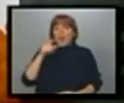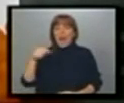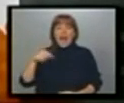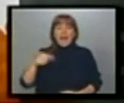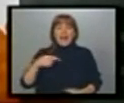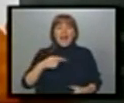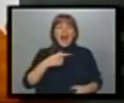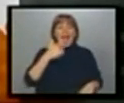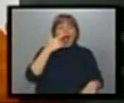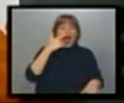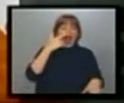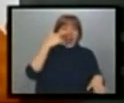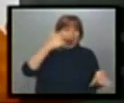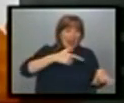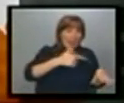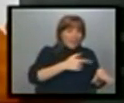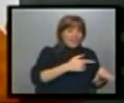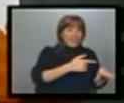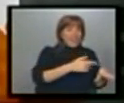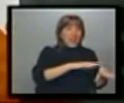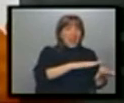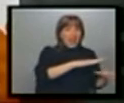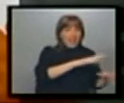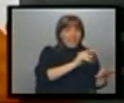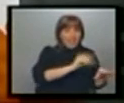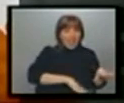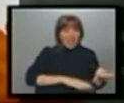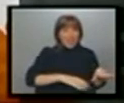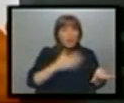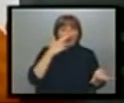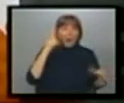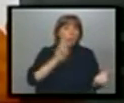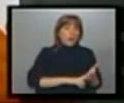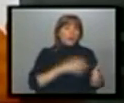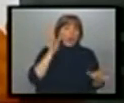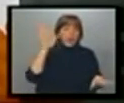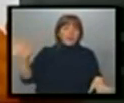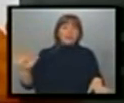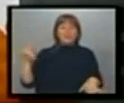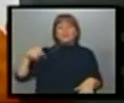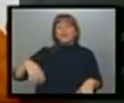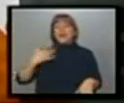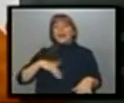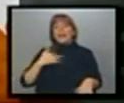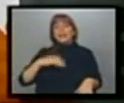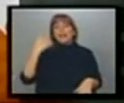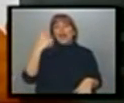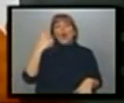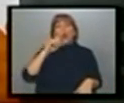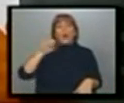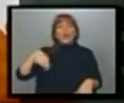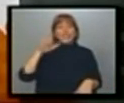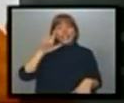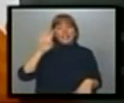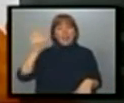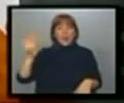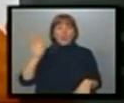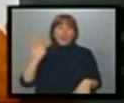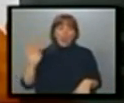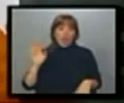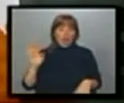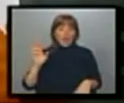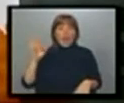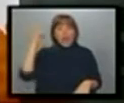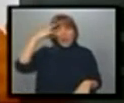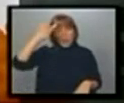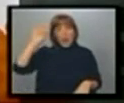el combustible. A ver. Decíamos entonces, dólar 34 para lo que es la Argentina, en segundo lugar en lo que es la región, un dólar